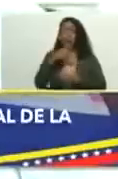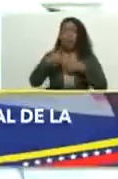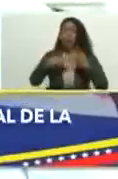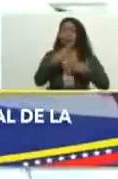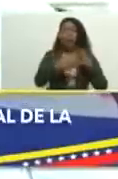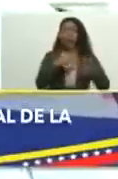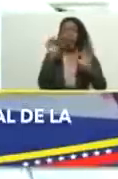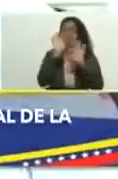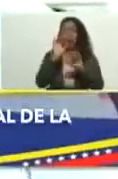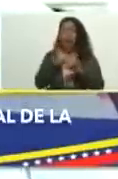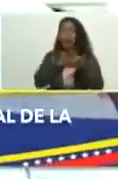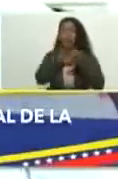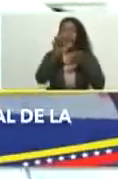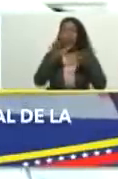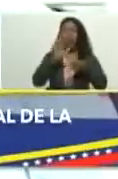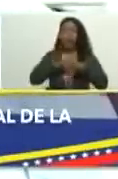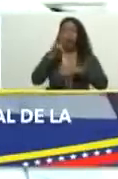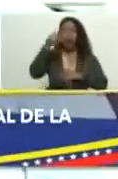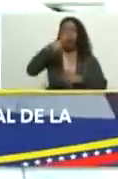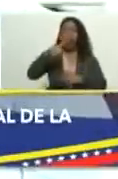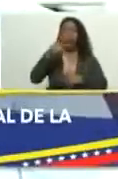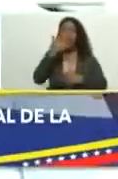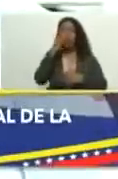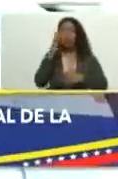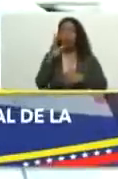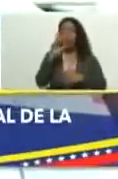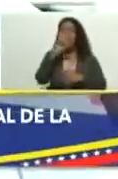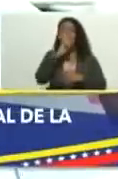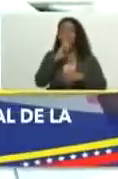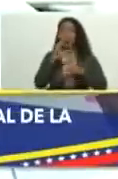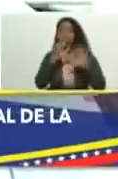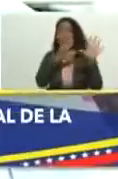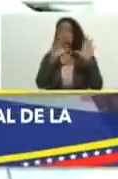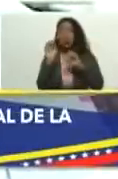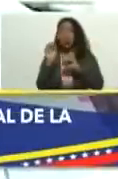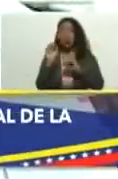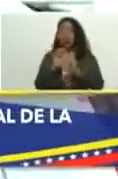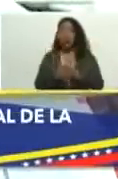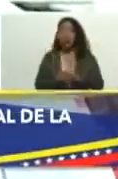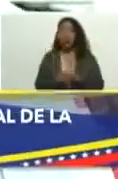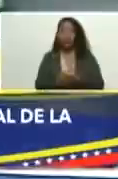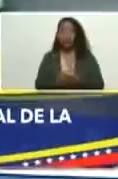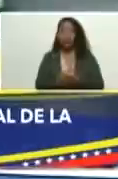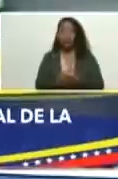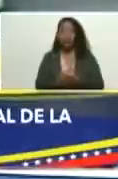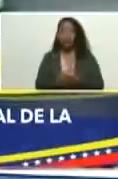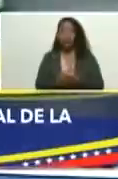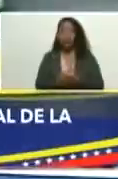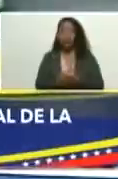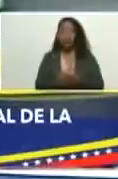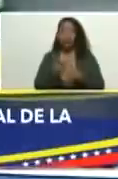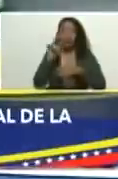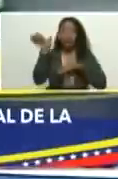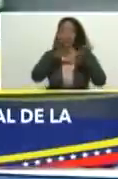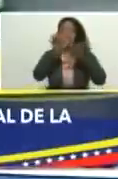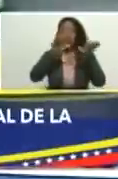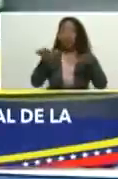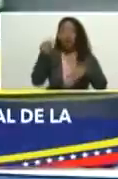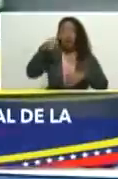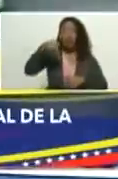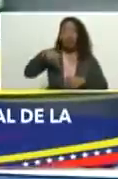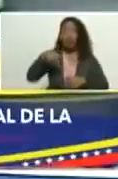el producto hace como 8 años aproximadamente. Pero ellos lo importaban también. Ellos importaban. Yo lo que estoy diciendo